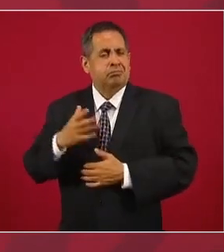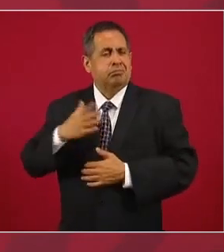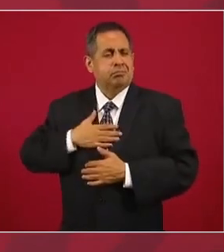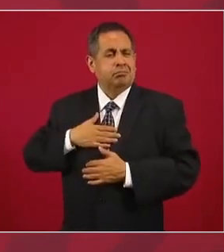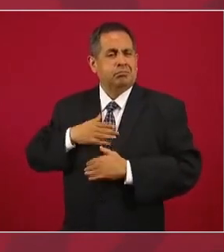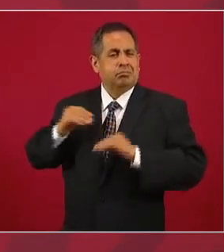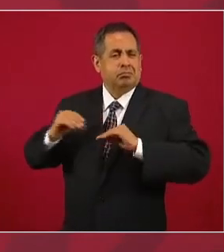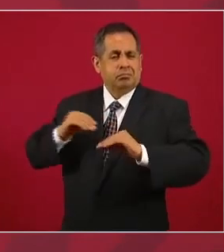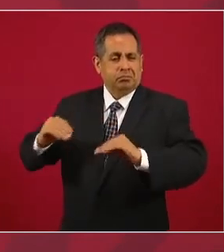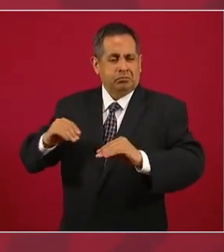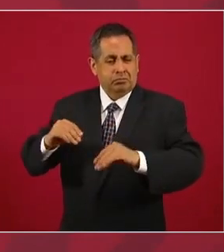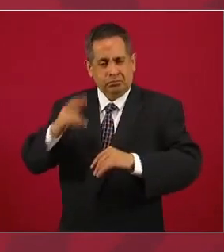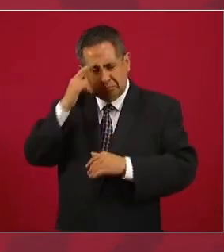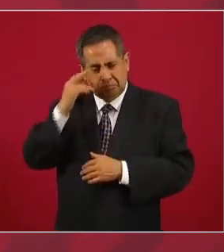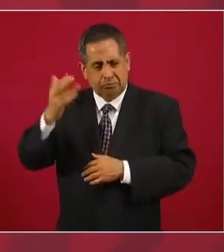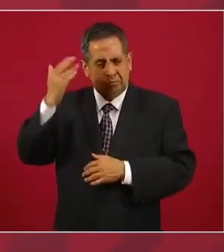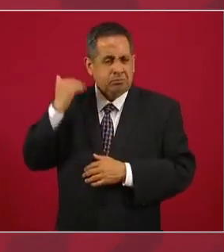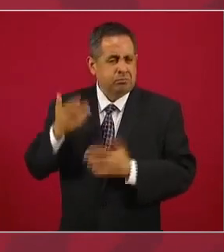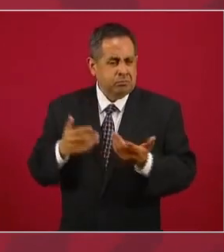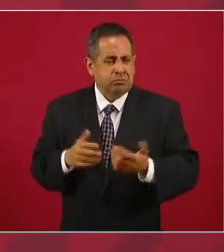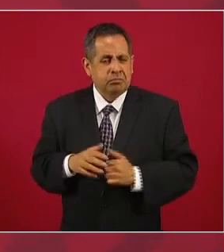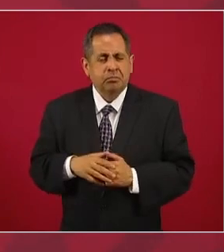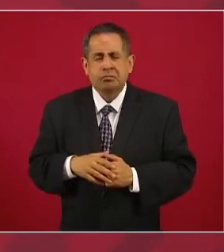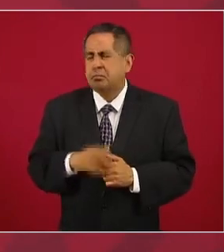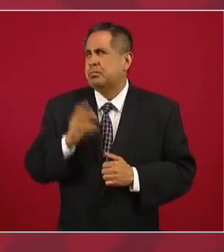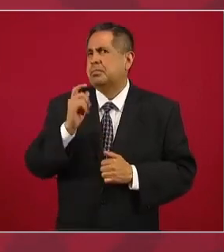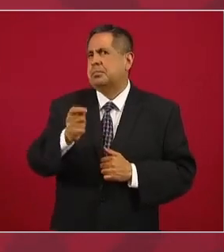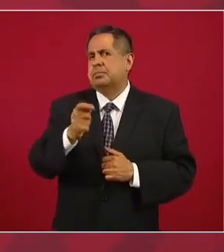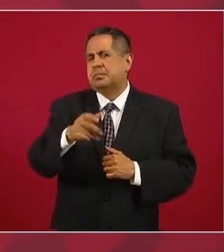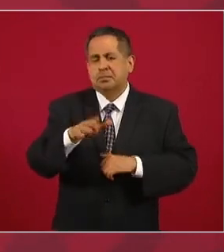nuestro. Bueno, hasta